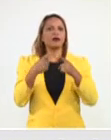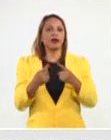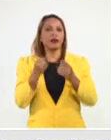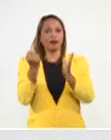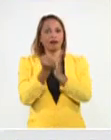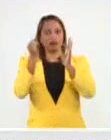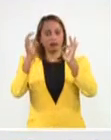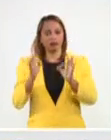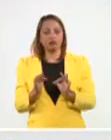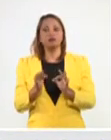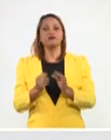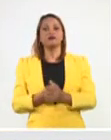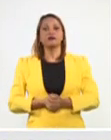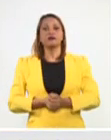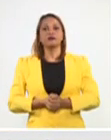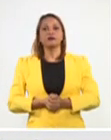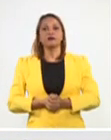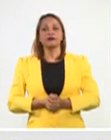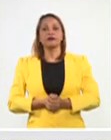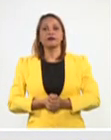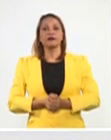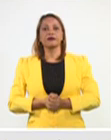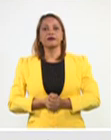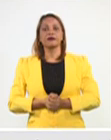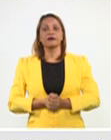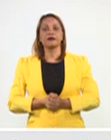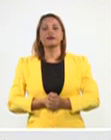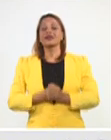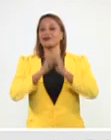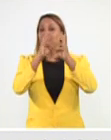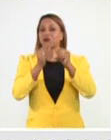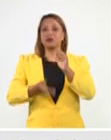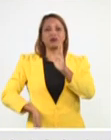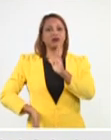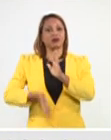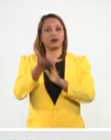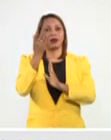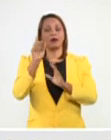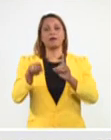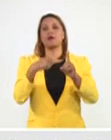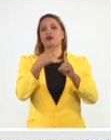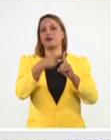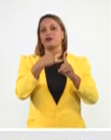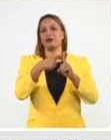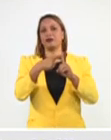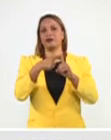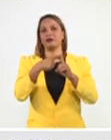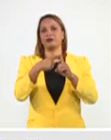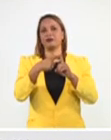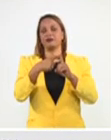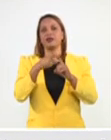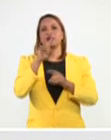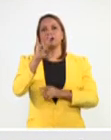diagnosticar, identificar, pues una elevada cifra de casos positivos.